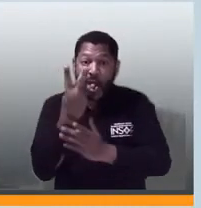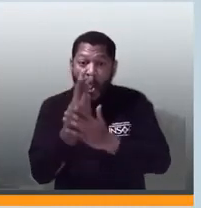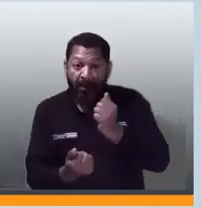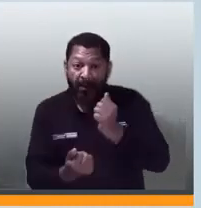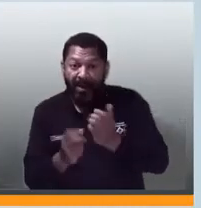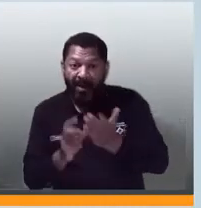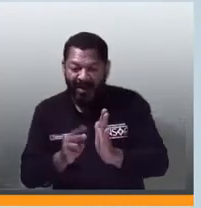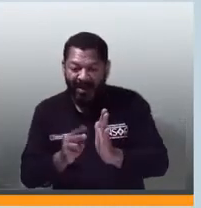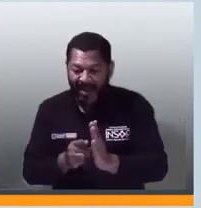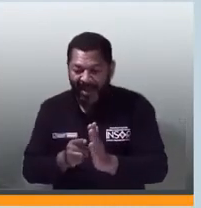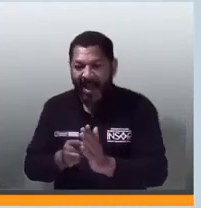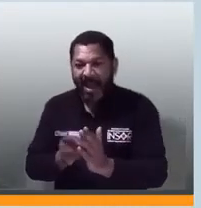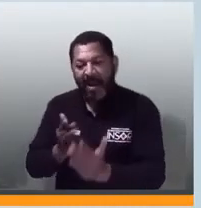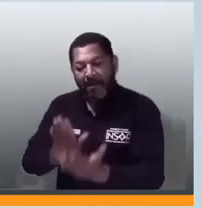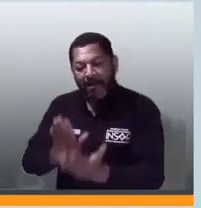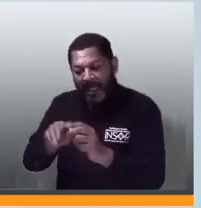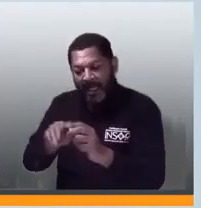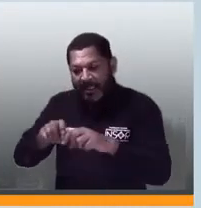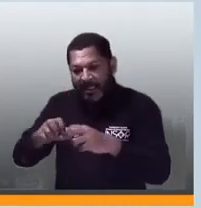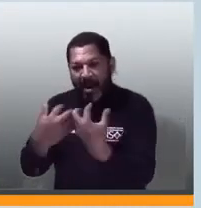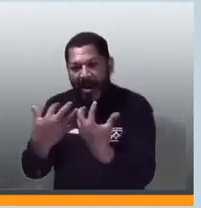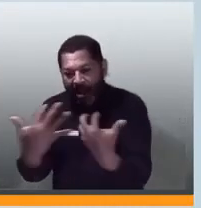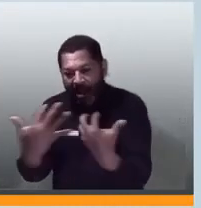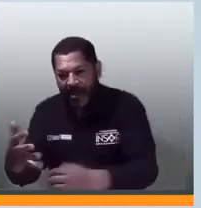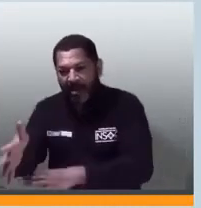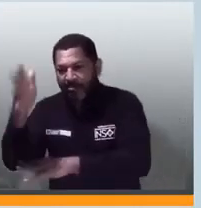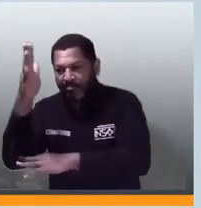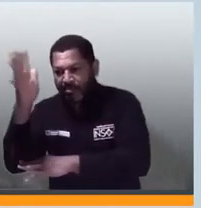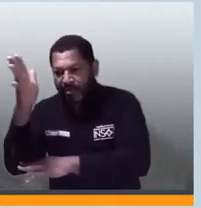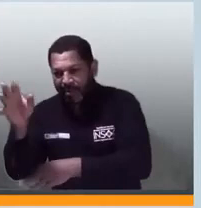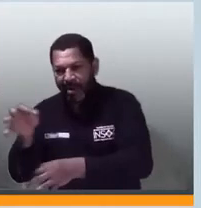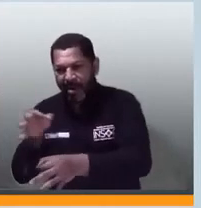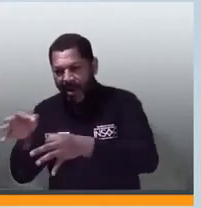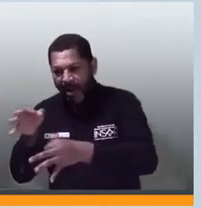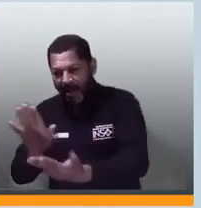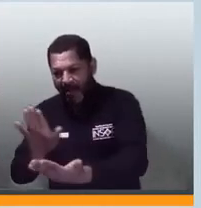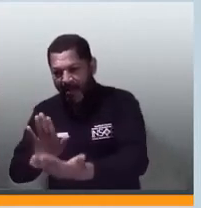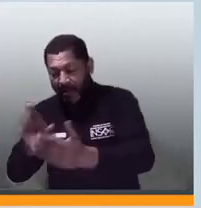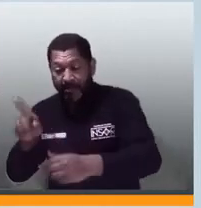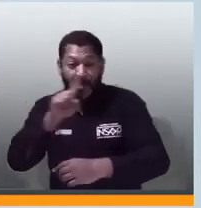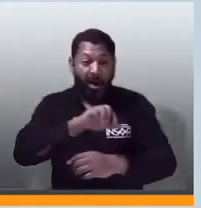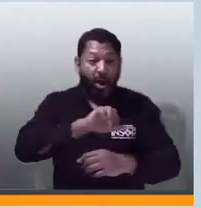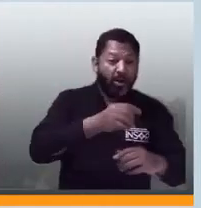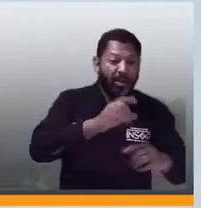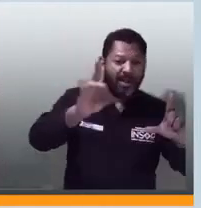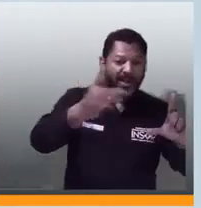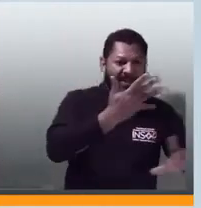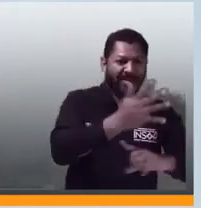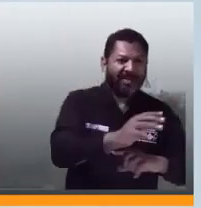de una parte presencial y otra parte con este stream.